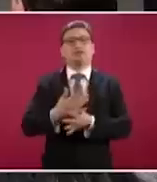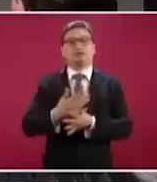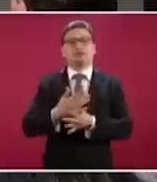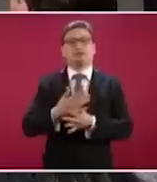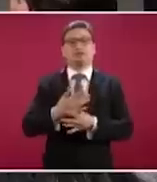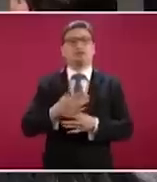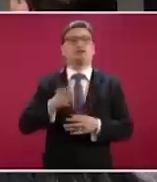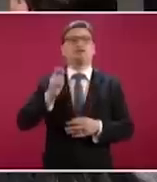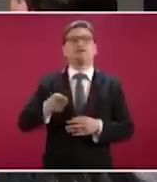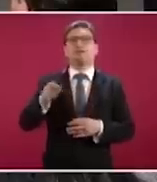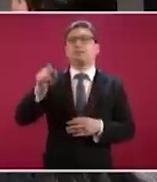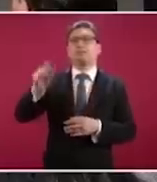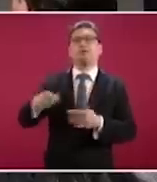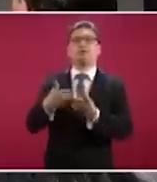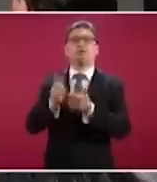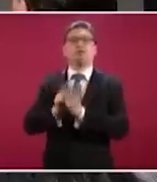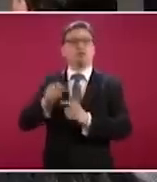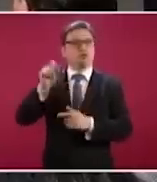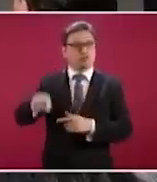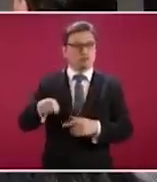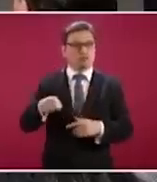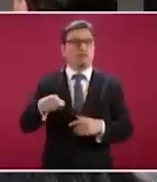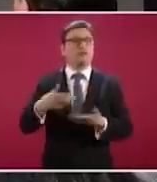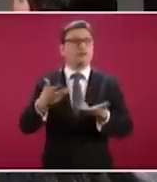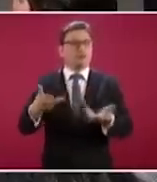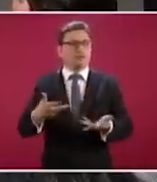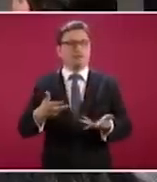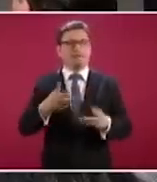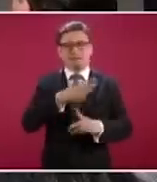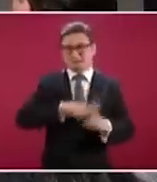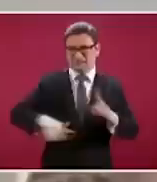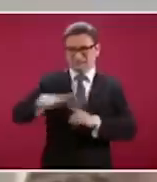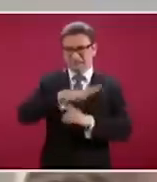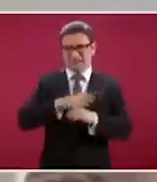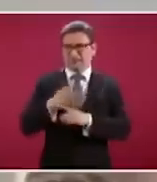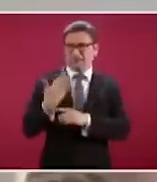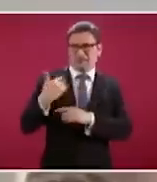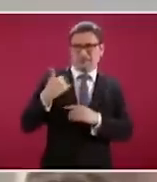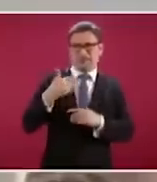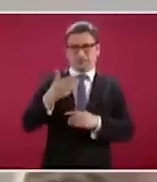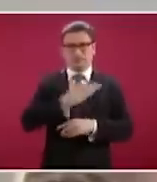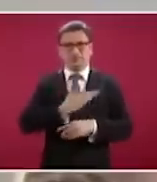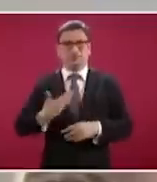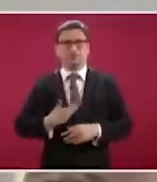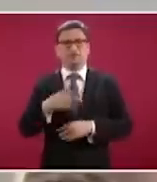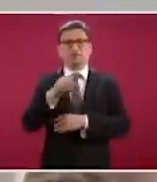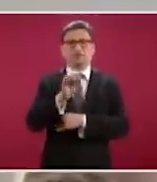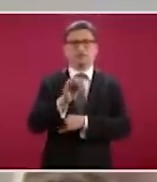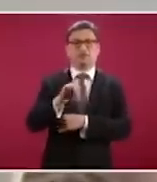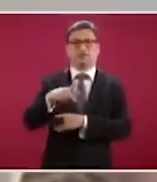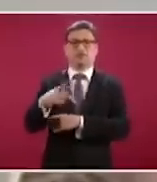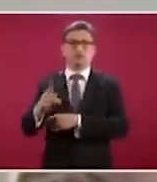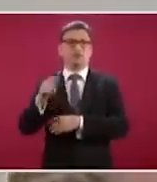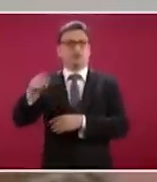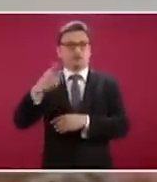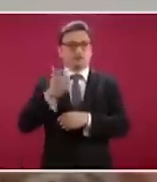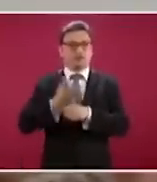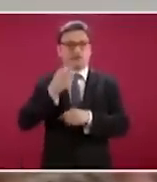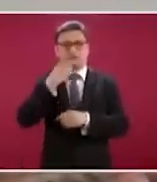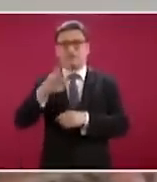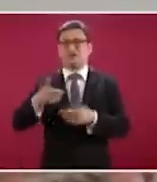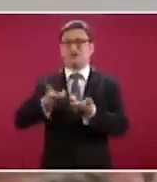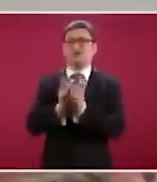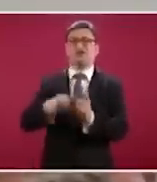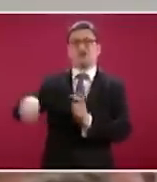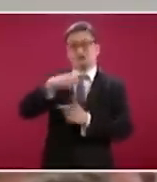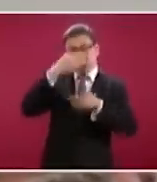se trata de los mismos agresores. En este contexto, con la reciente declaración del presidente Donald Trump de los Estados Unidos de darles trato